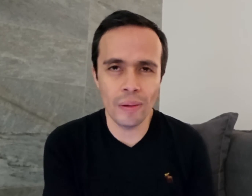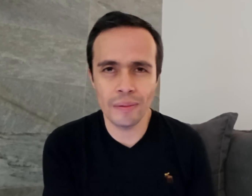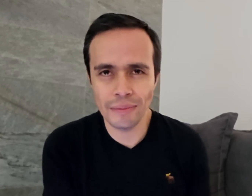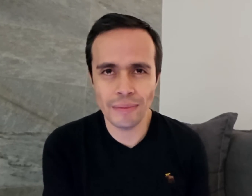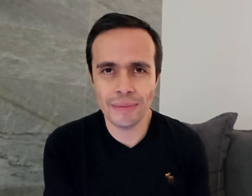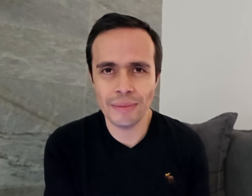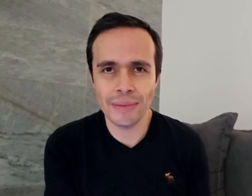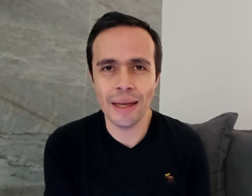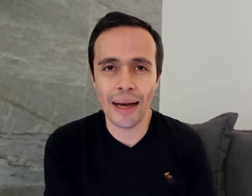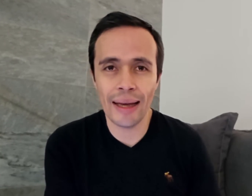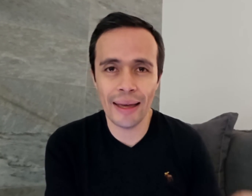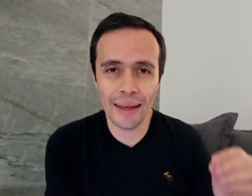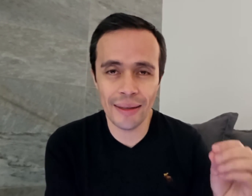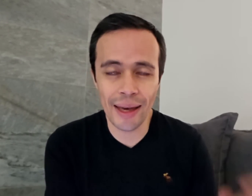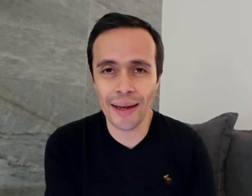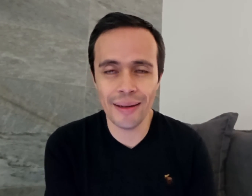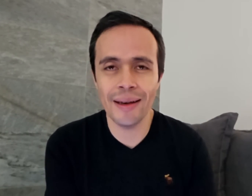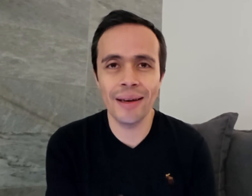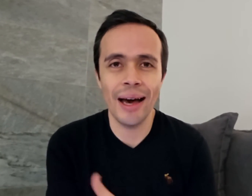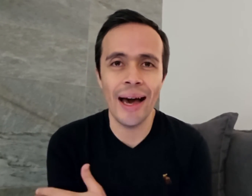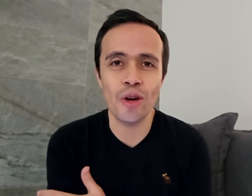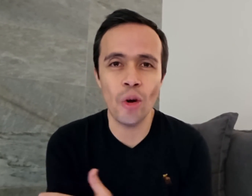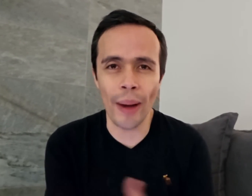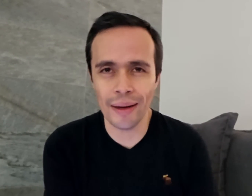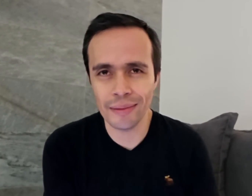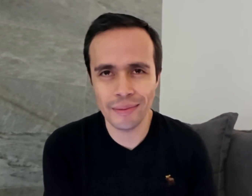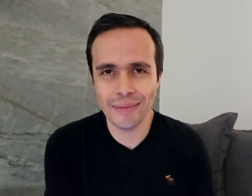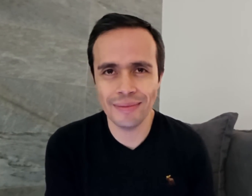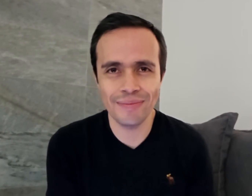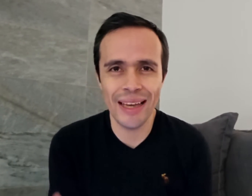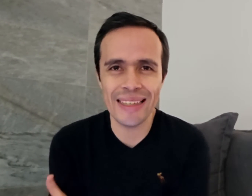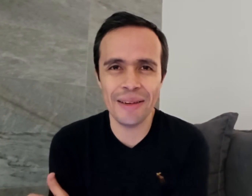gente? No. ¿A qué llegan? A